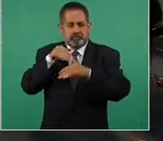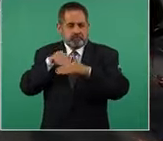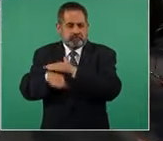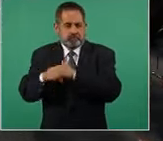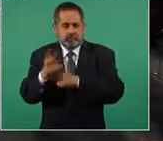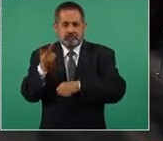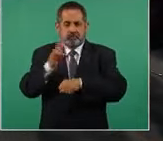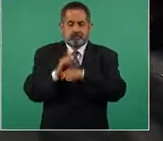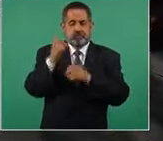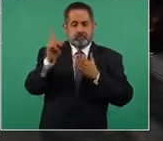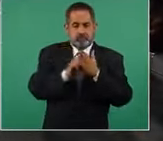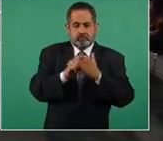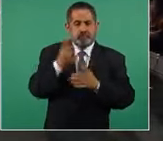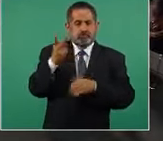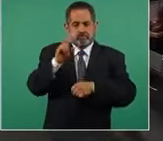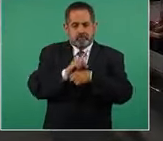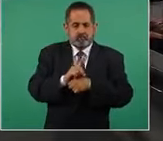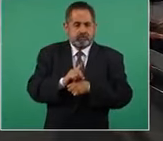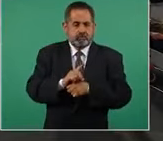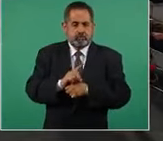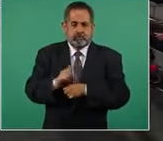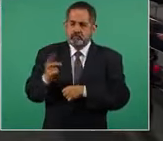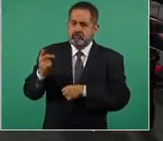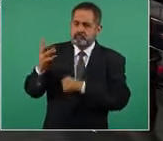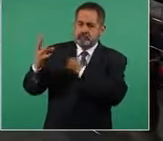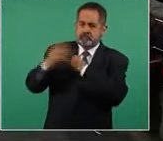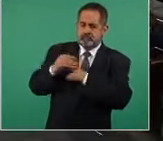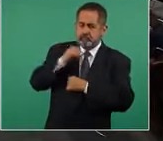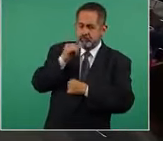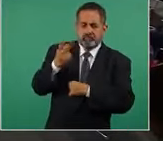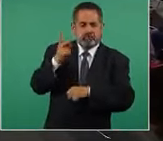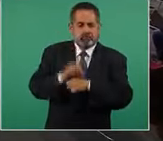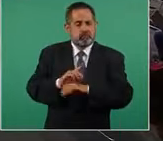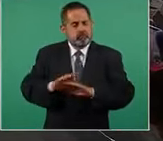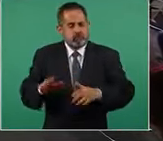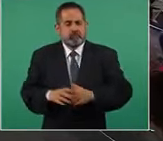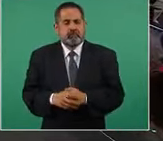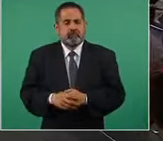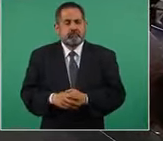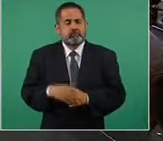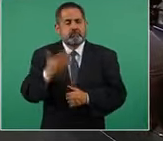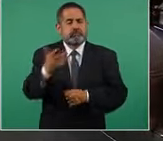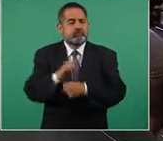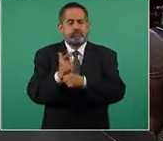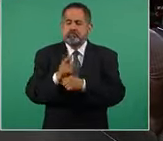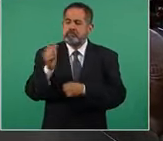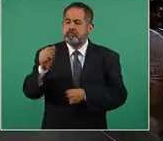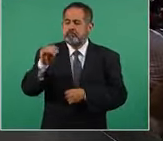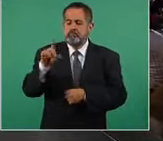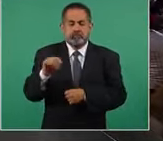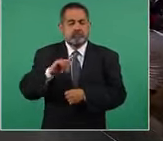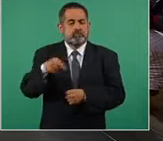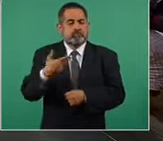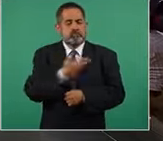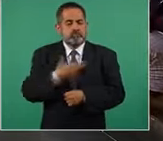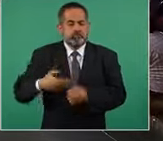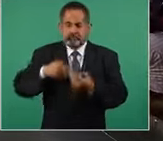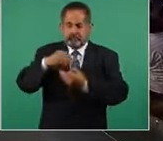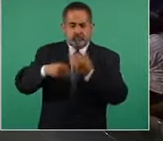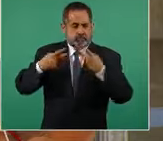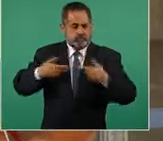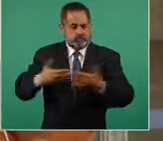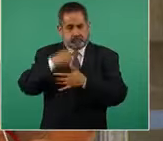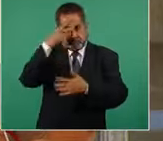mes. Entonces, por eso es que no estoy aquí. Sí. El licenciado Andrés Manuel López Obrador, presidente de todos los